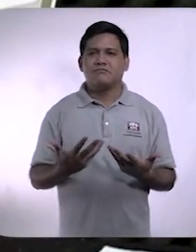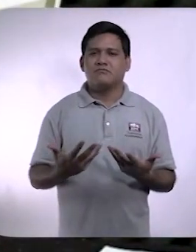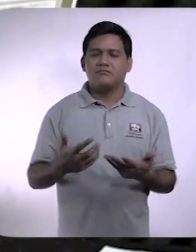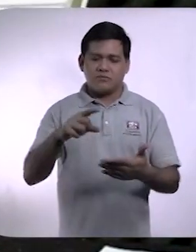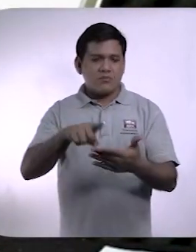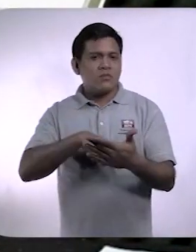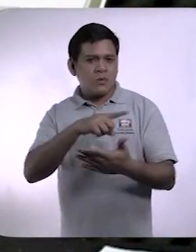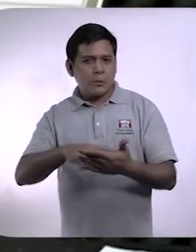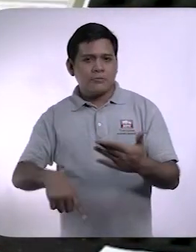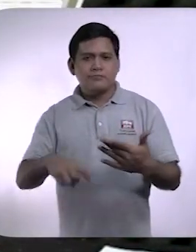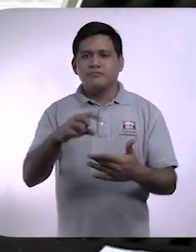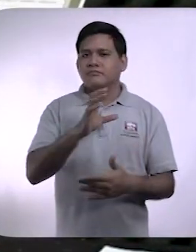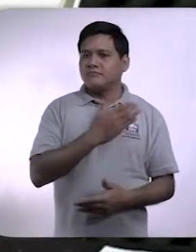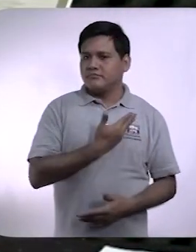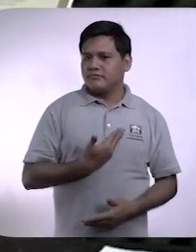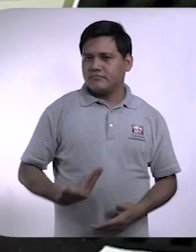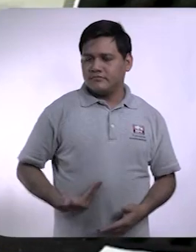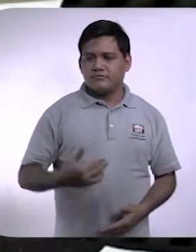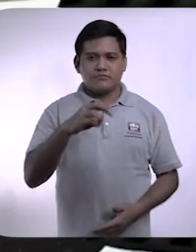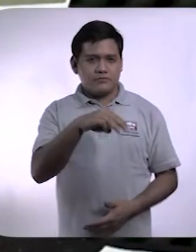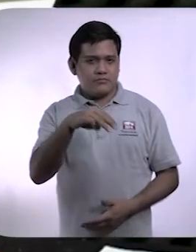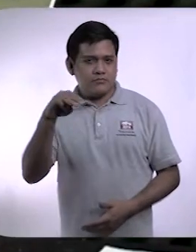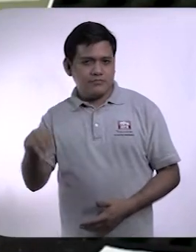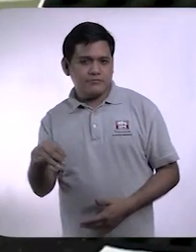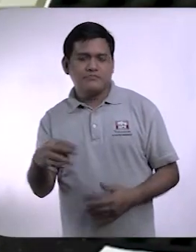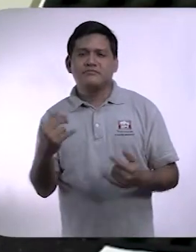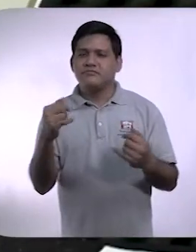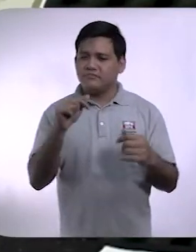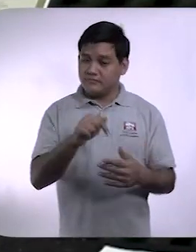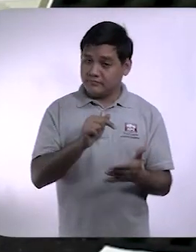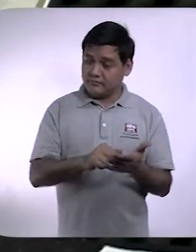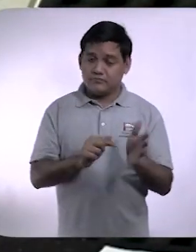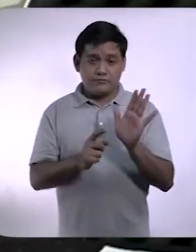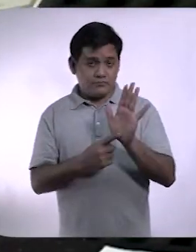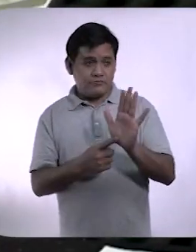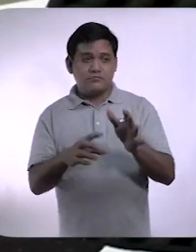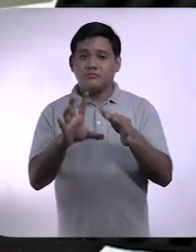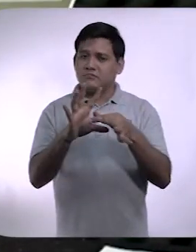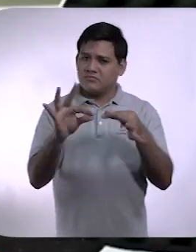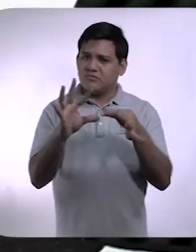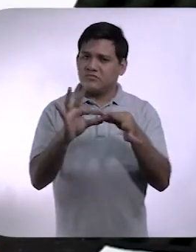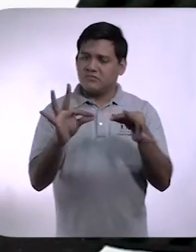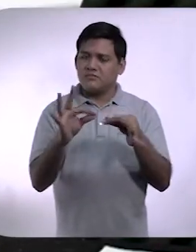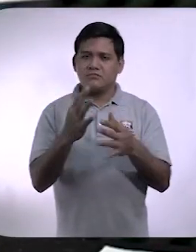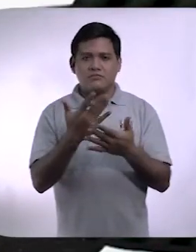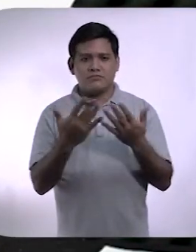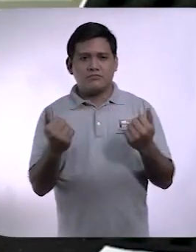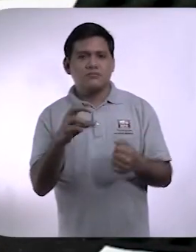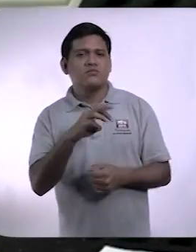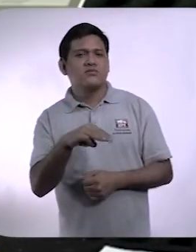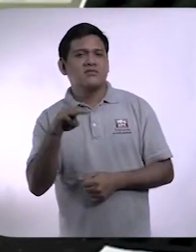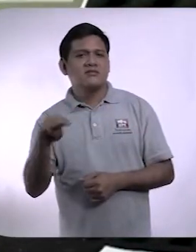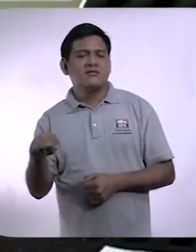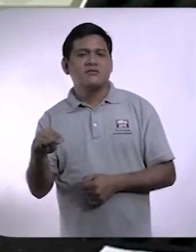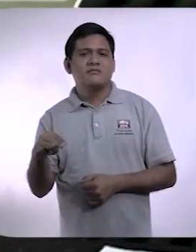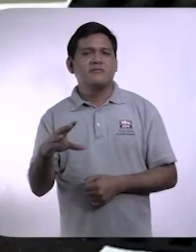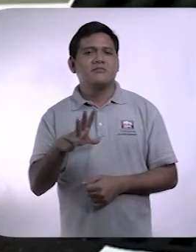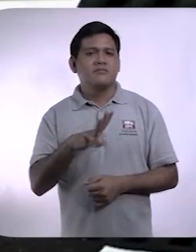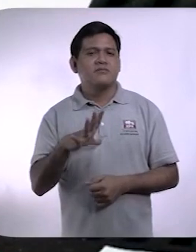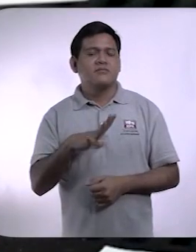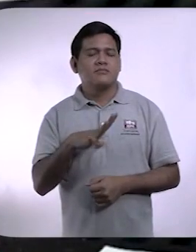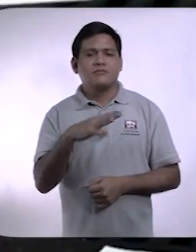municipales. Opera de la misma manera. Aquí vamos a explicar con respecto. Hay municipios, como es el